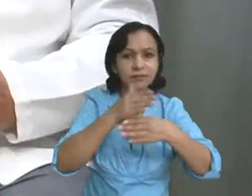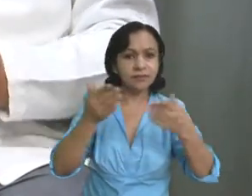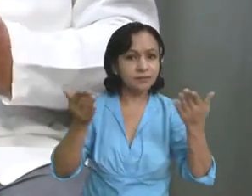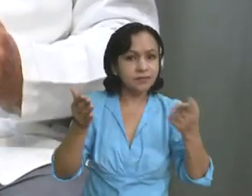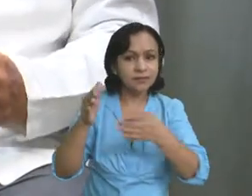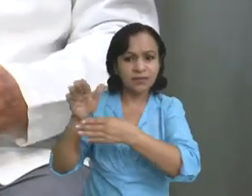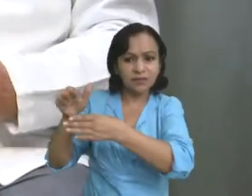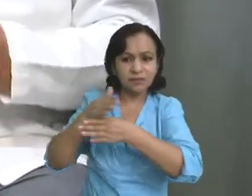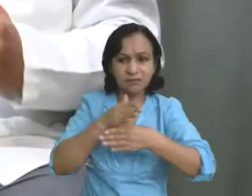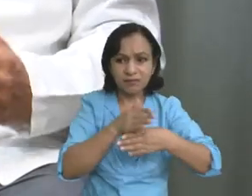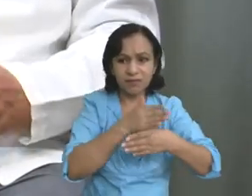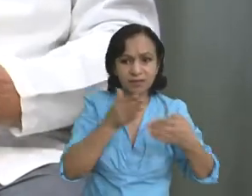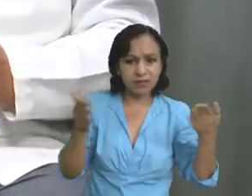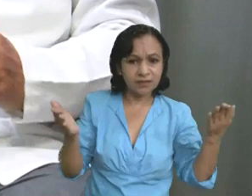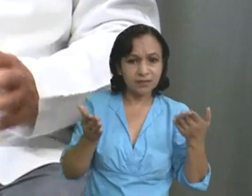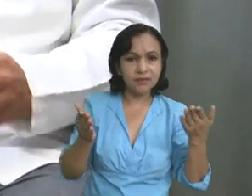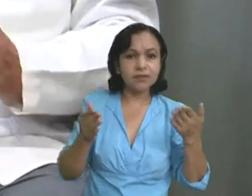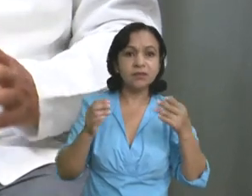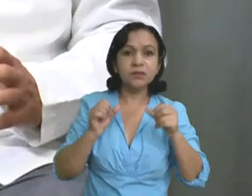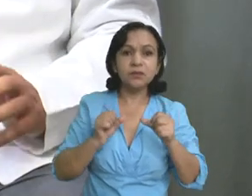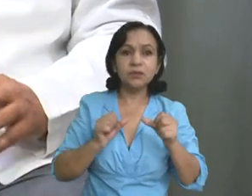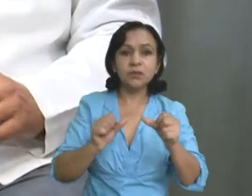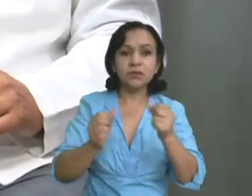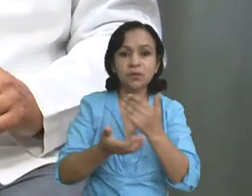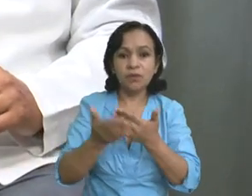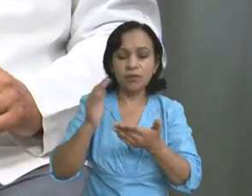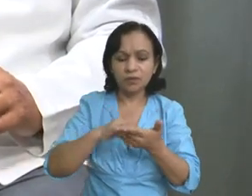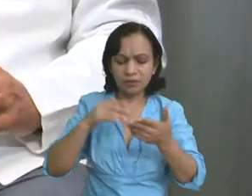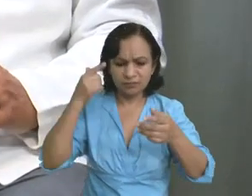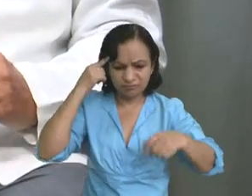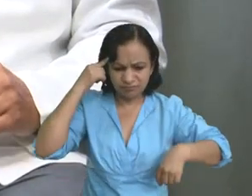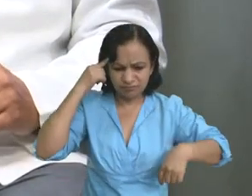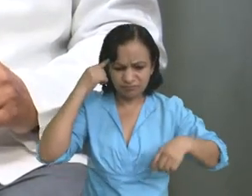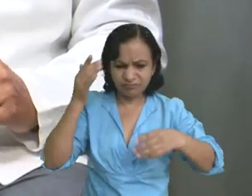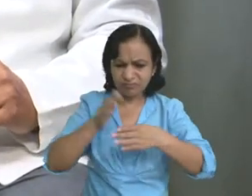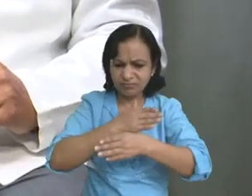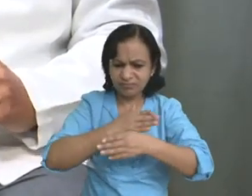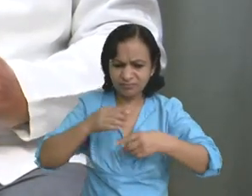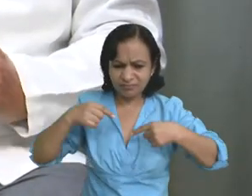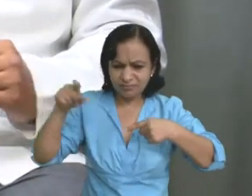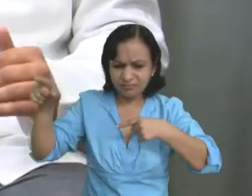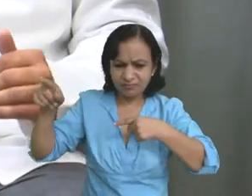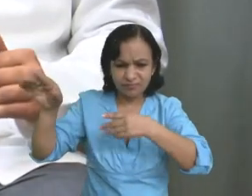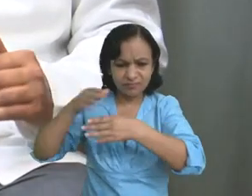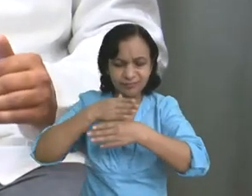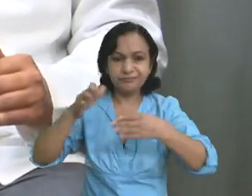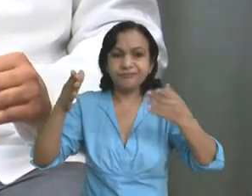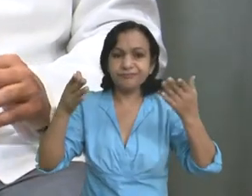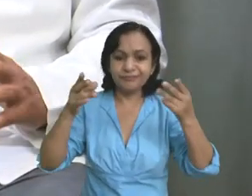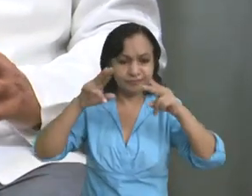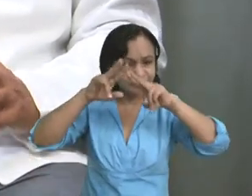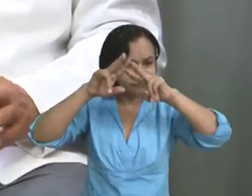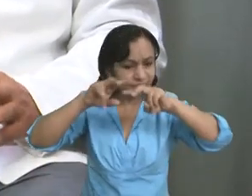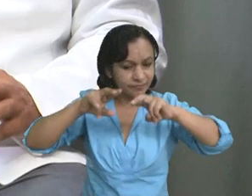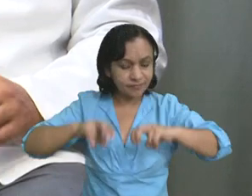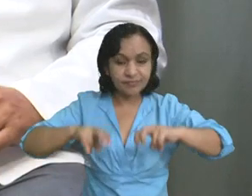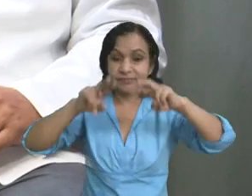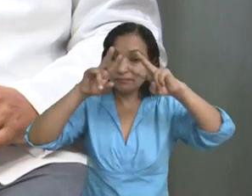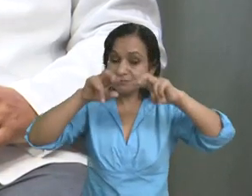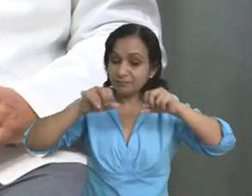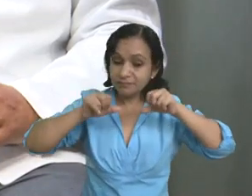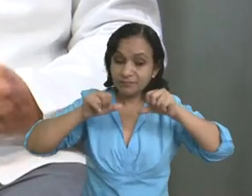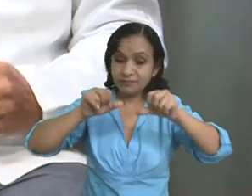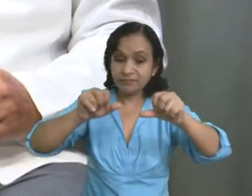eso hace que estemos constantemente reevaluando lo que estamos haciendo. Y tenemos, por supuesto, comunicación permanente con